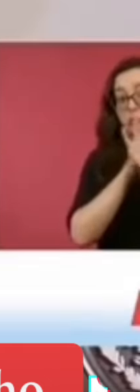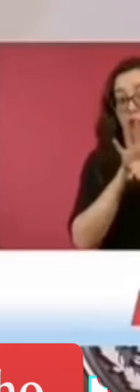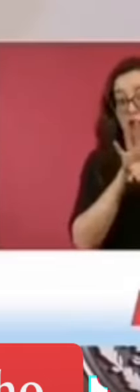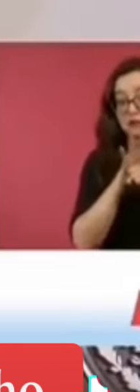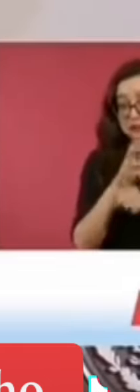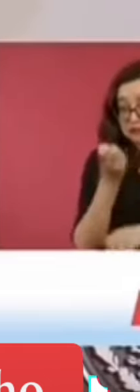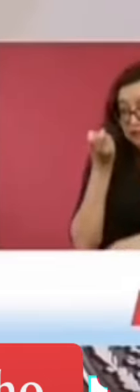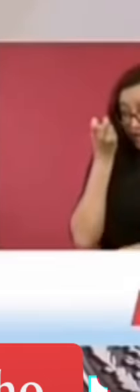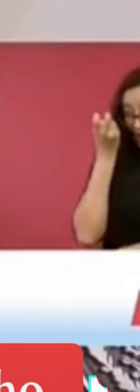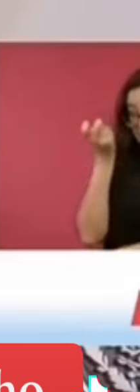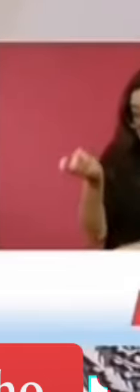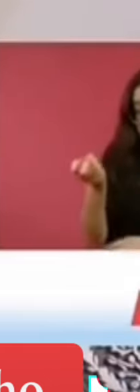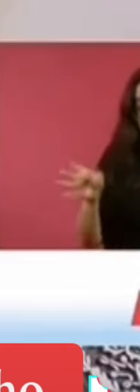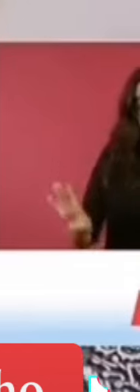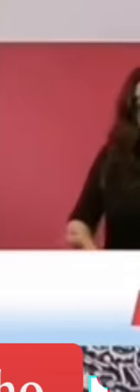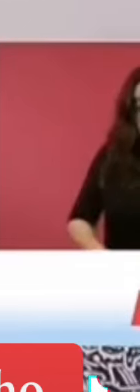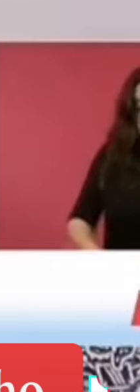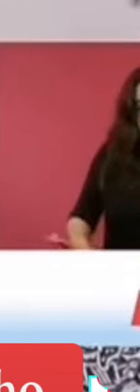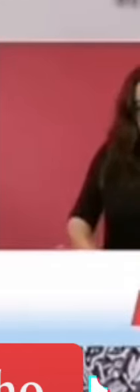el que